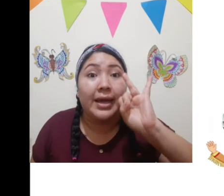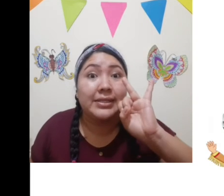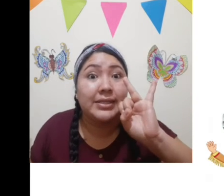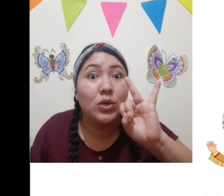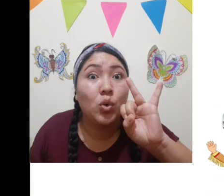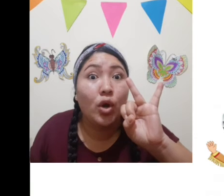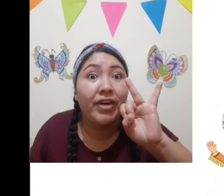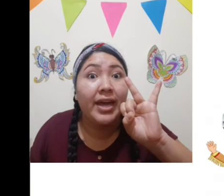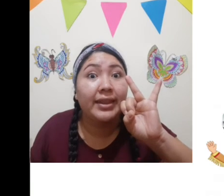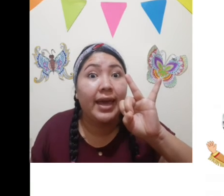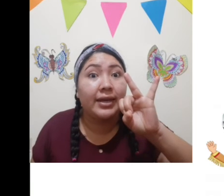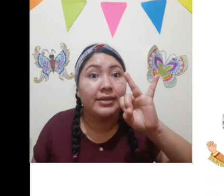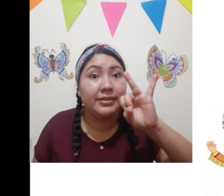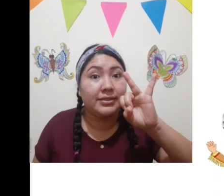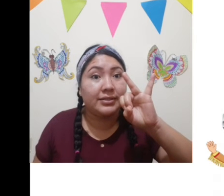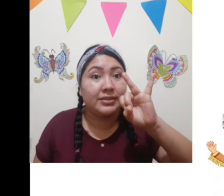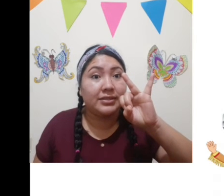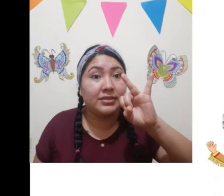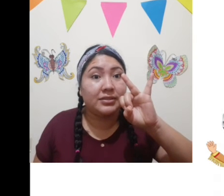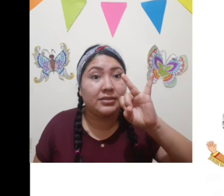el círculo verde